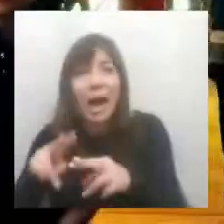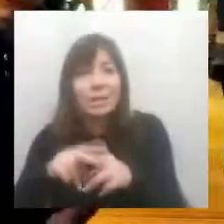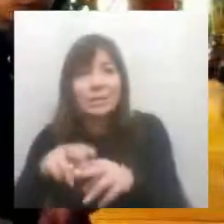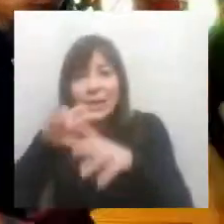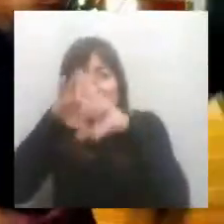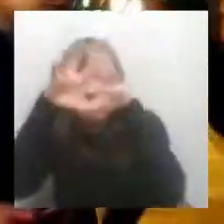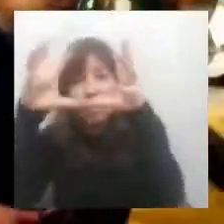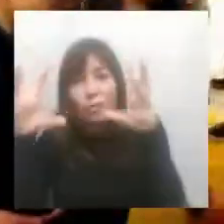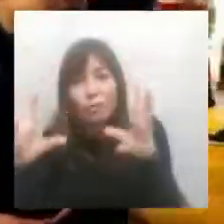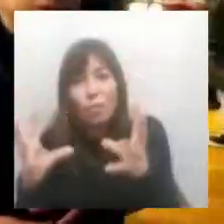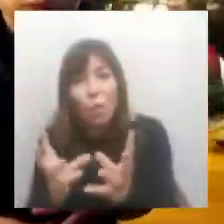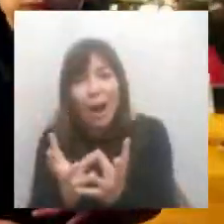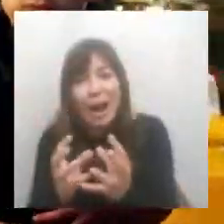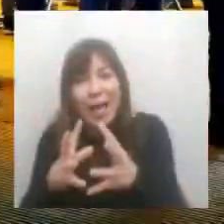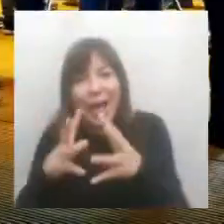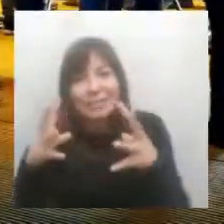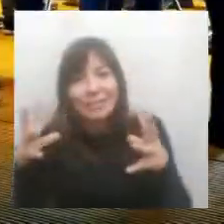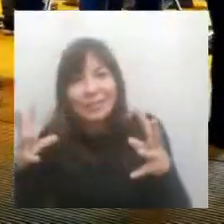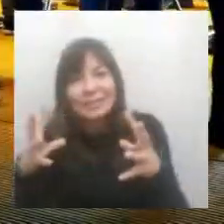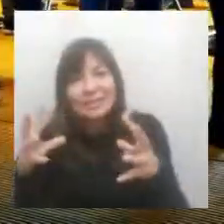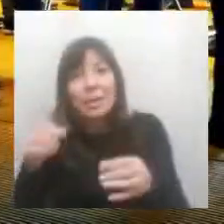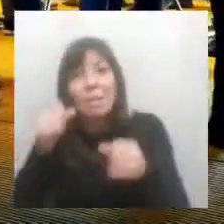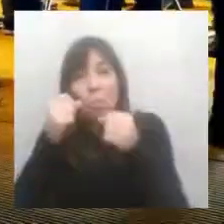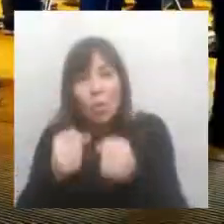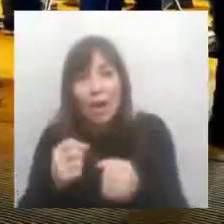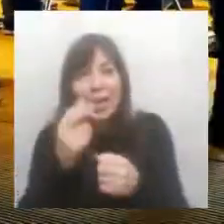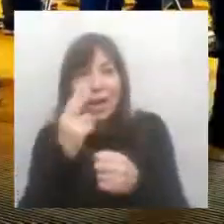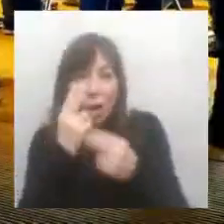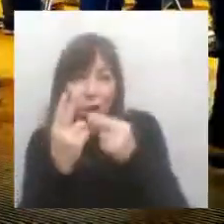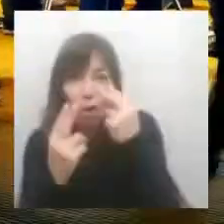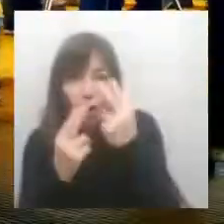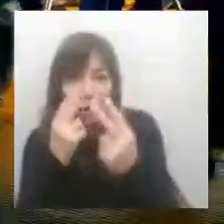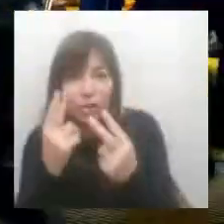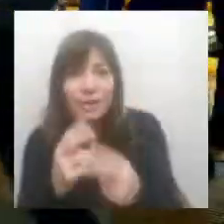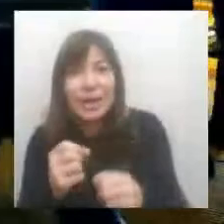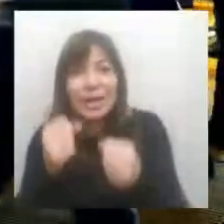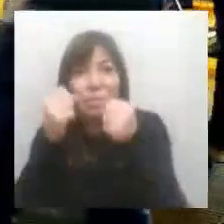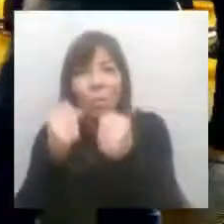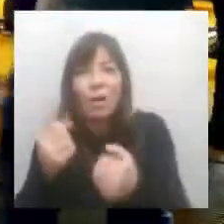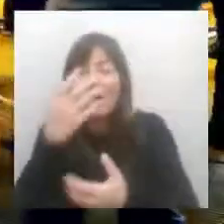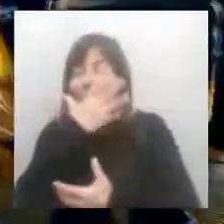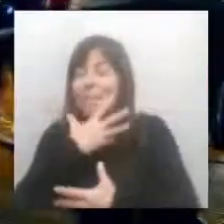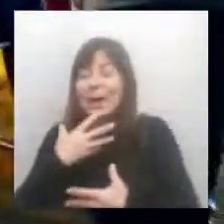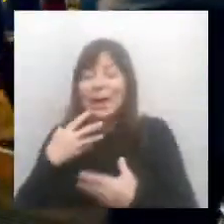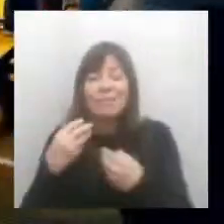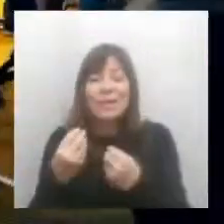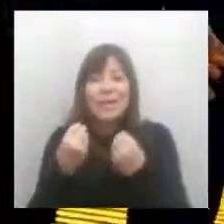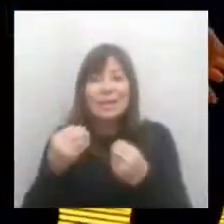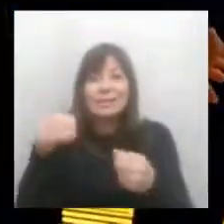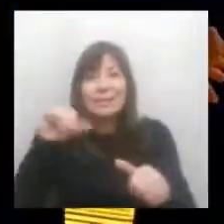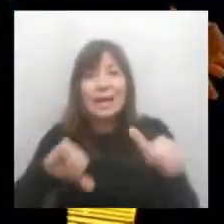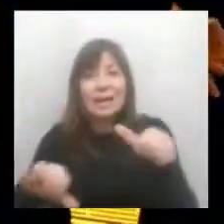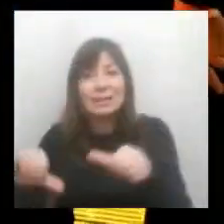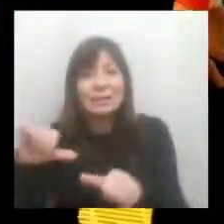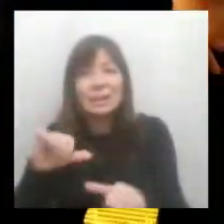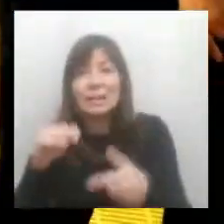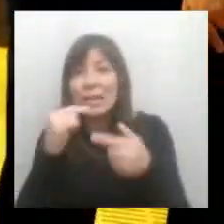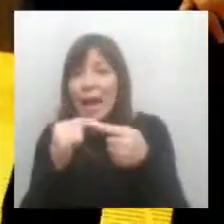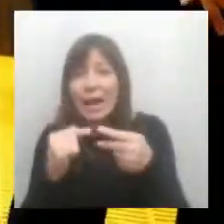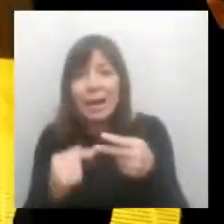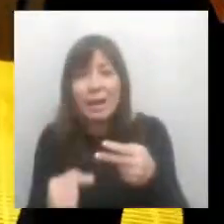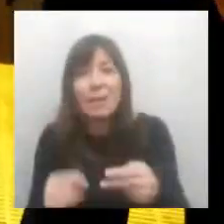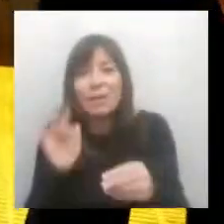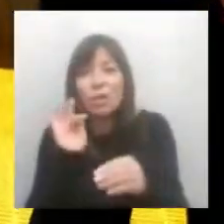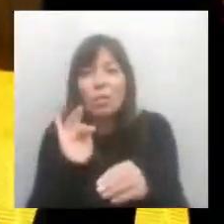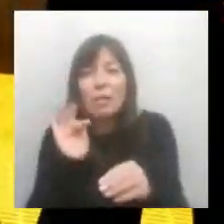que el público puede disfrutar, puede conocer y puede maravillarse con la ciencia, con este elemento tan delicado